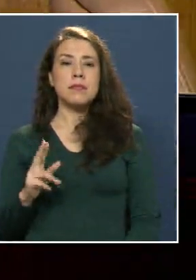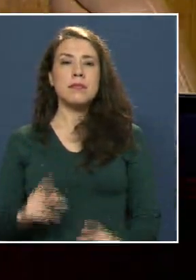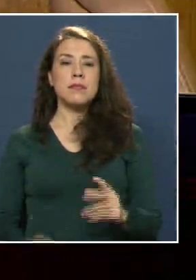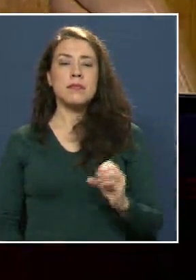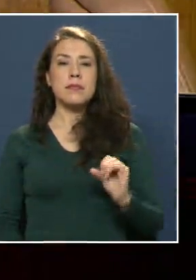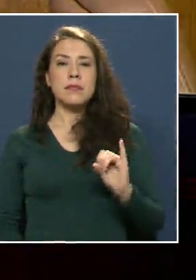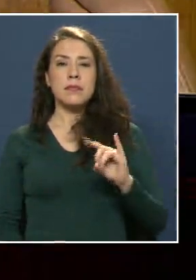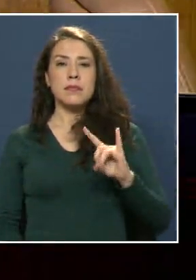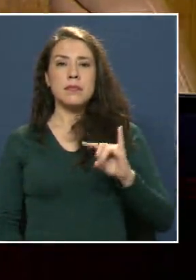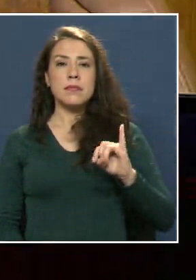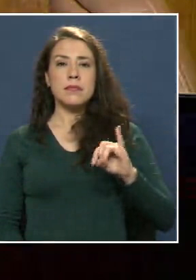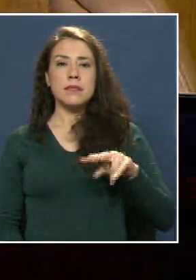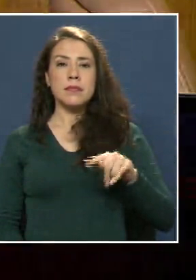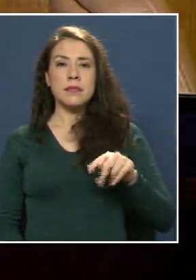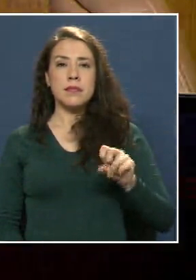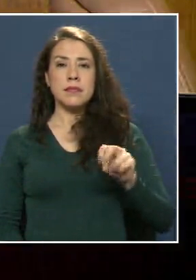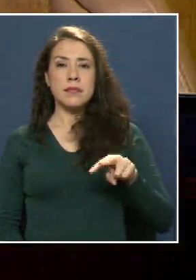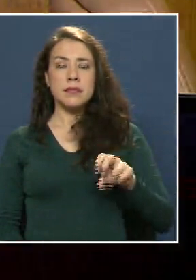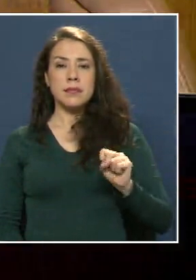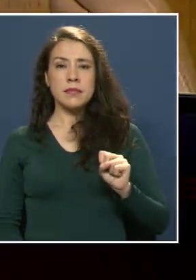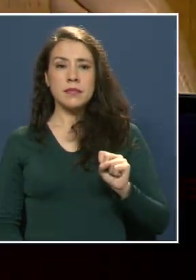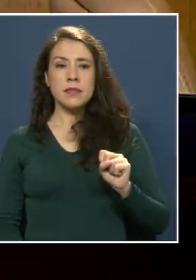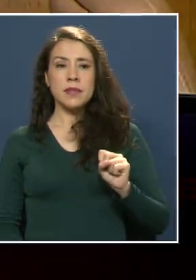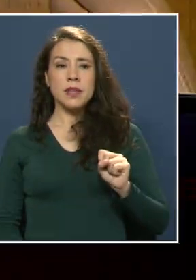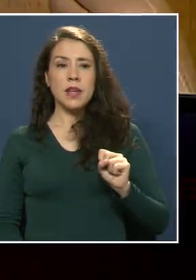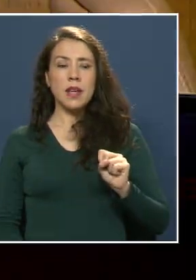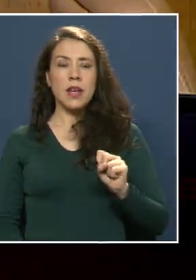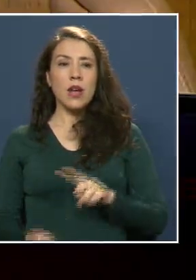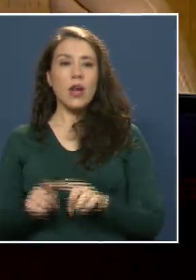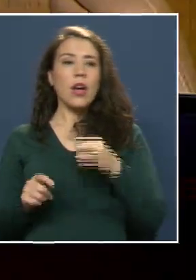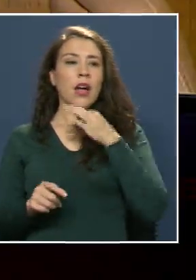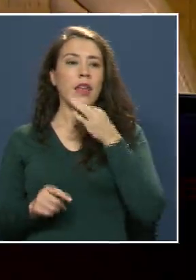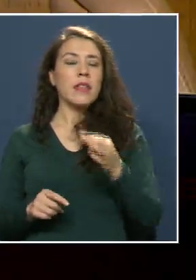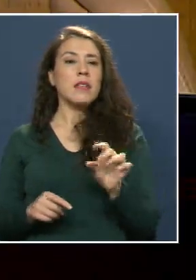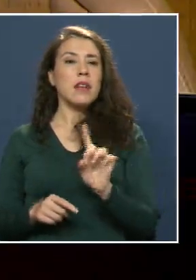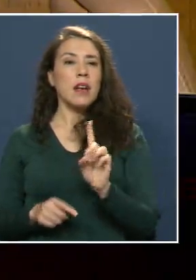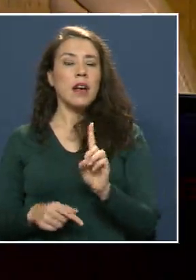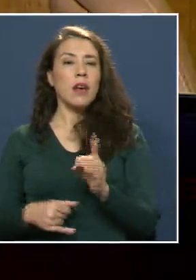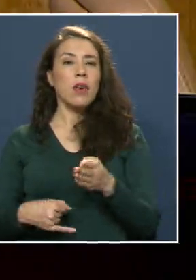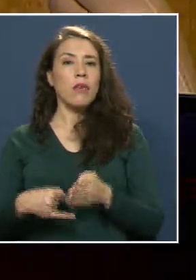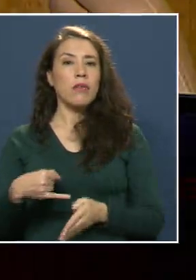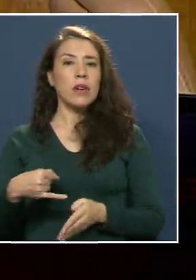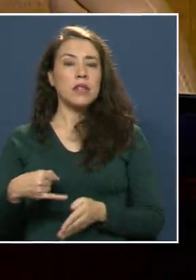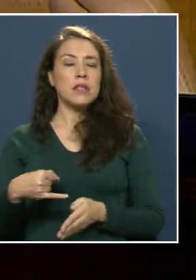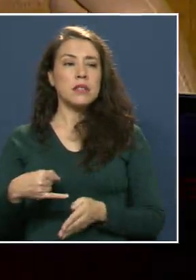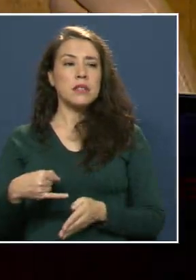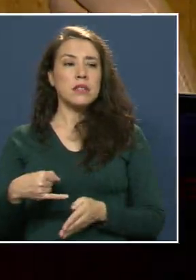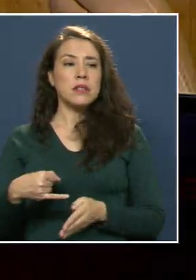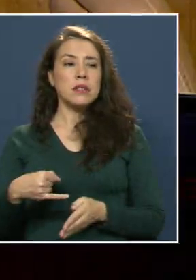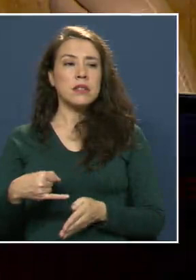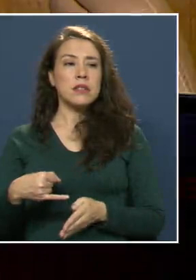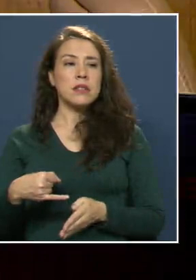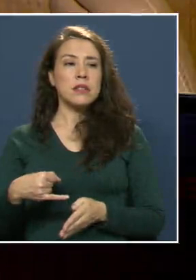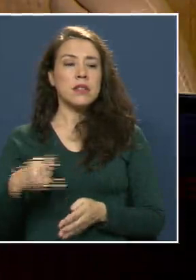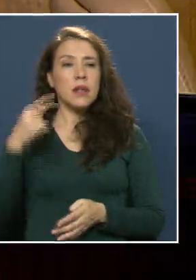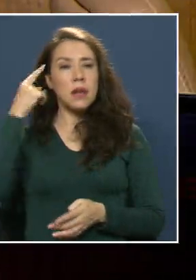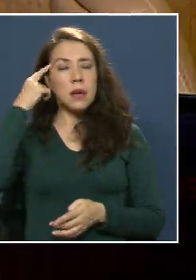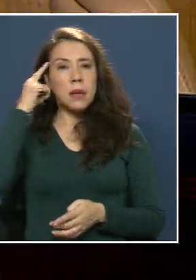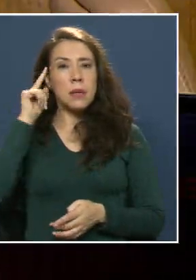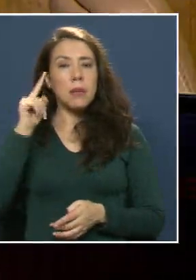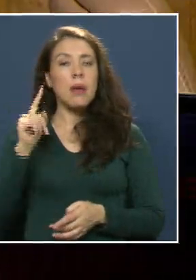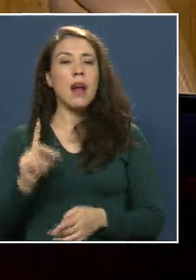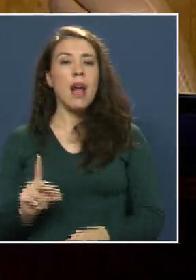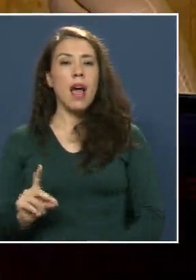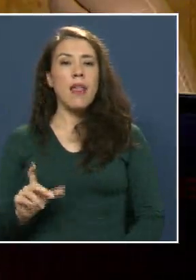Quintana y otros, que establece la imprescriptibilidad para los crímenes y